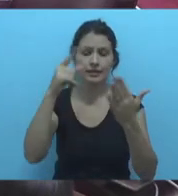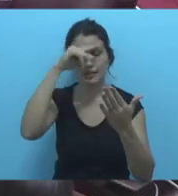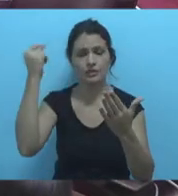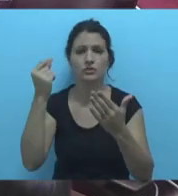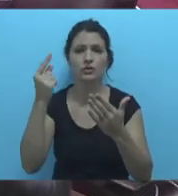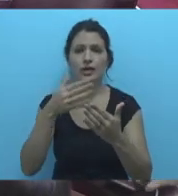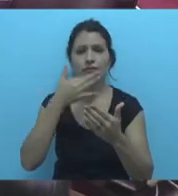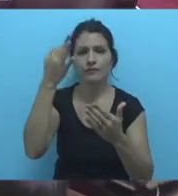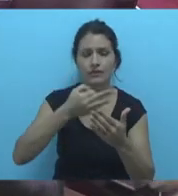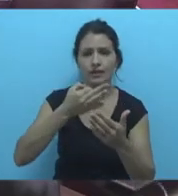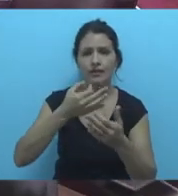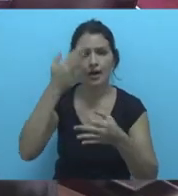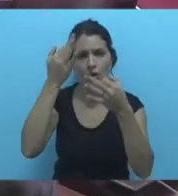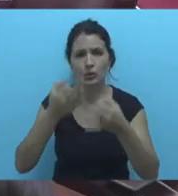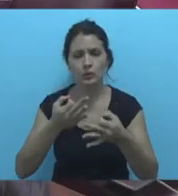Justicia.